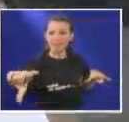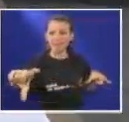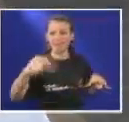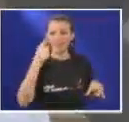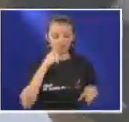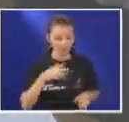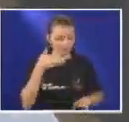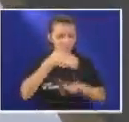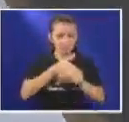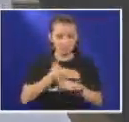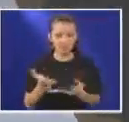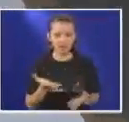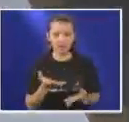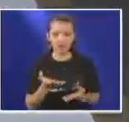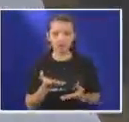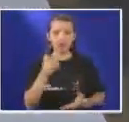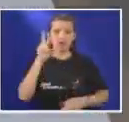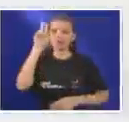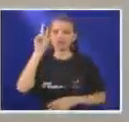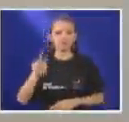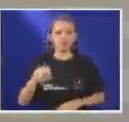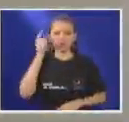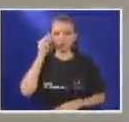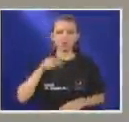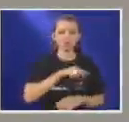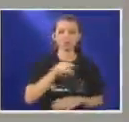nuestra sede, área que transitan diariamente.